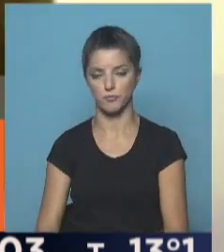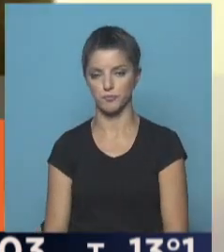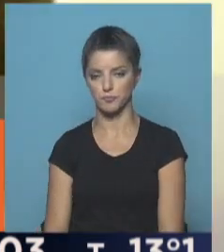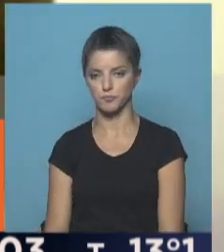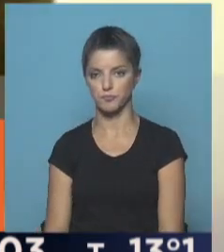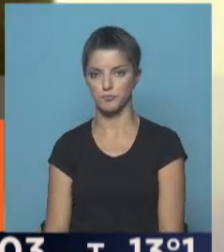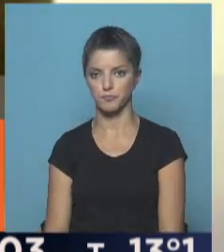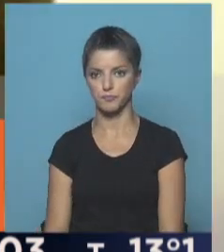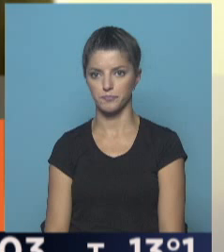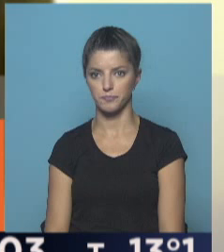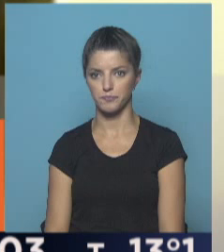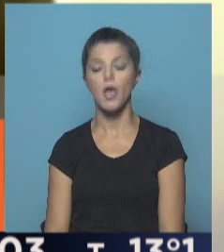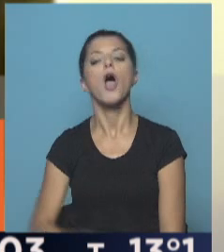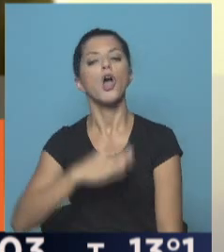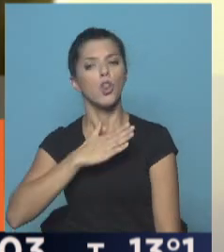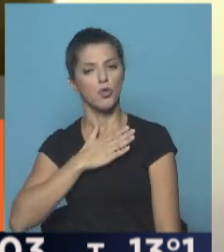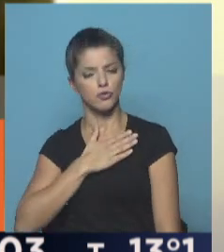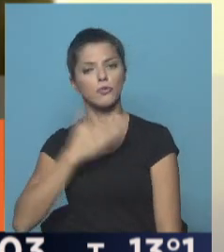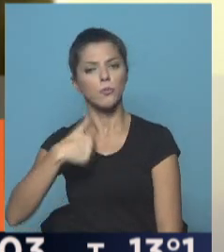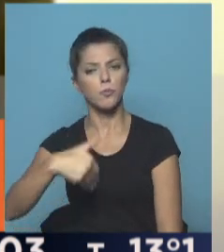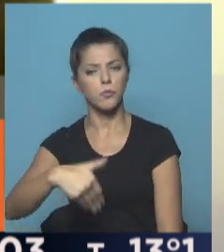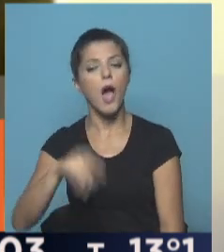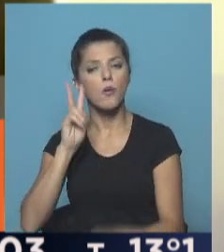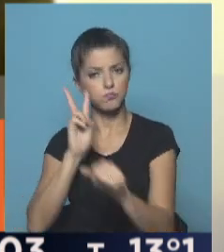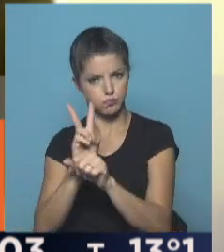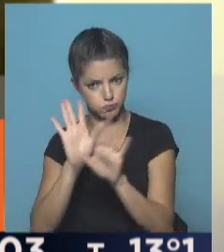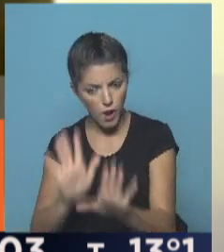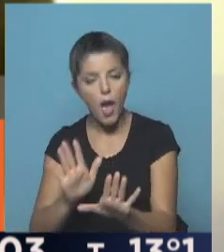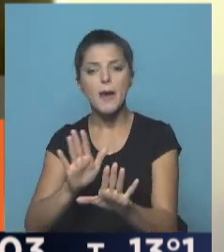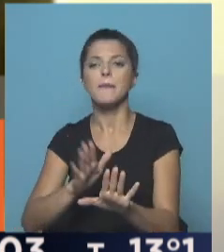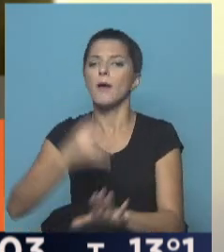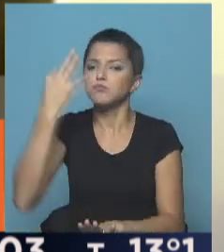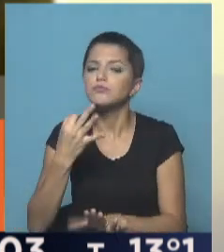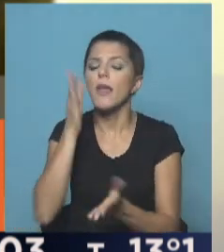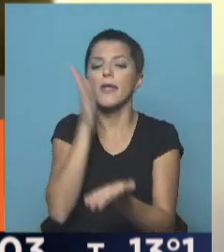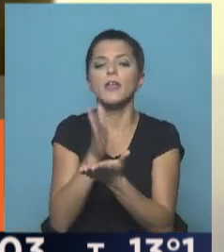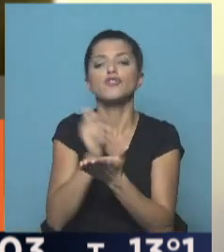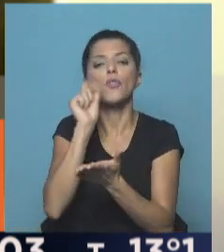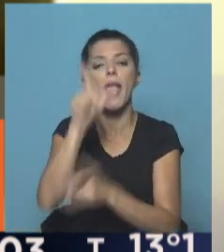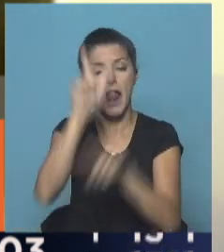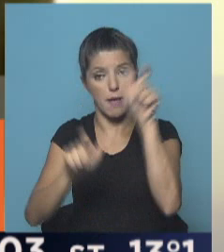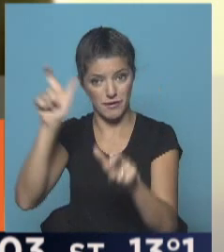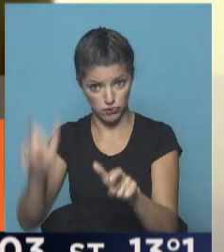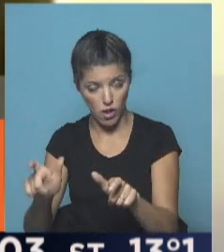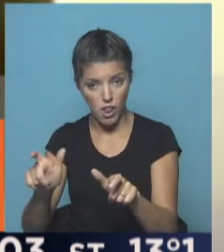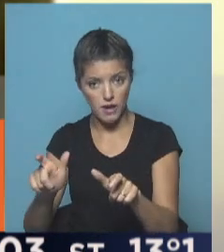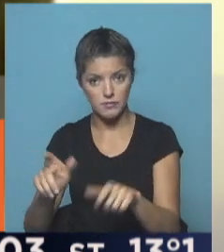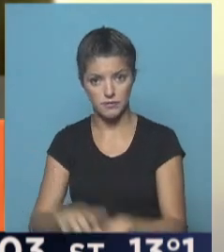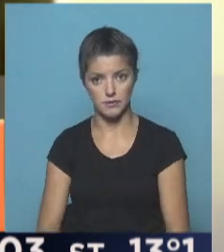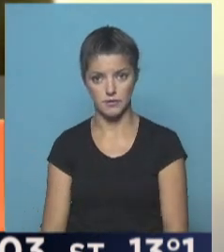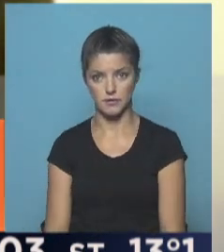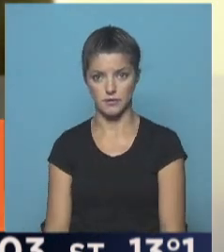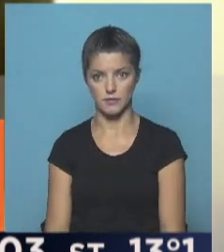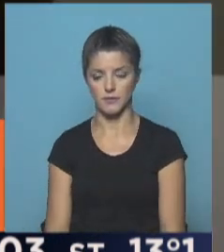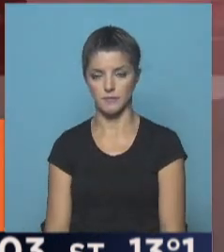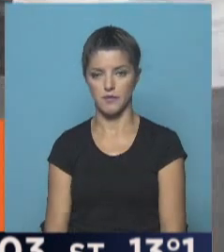Procederemos con especial cuidado para garantizar los derechos ciudadanos en un momento crucial